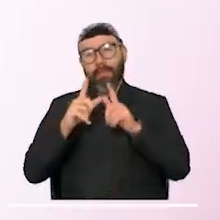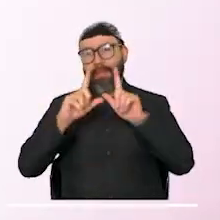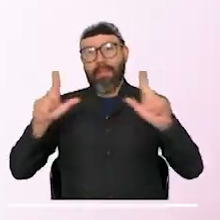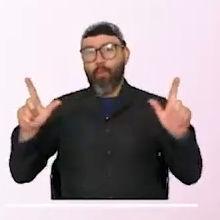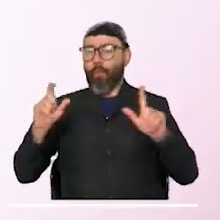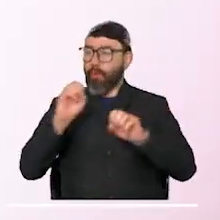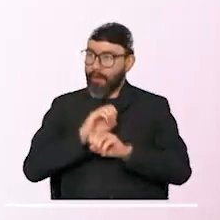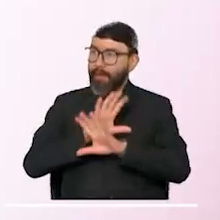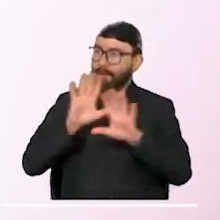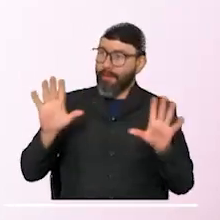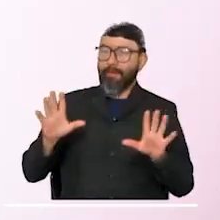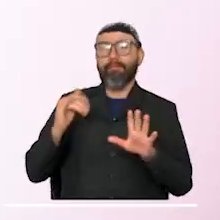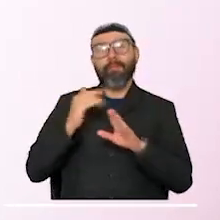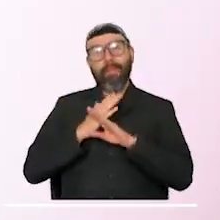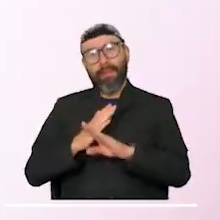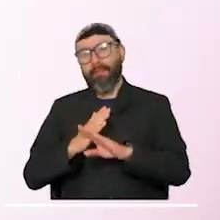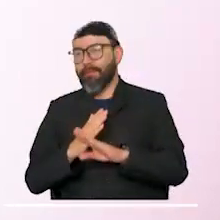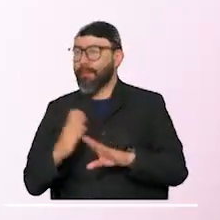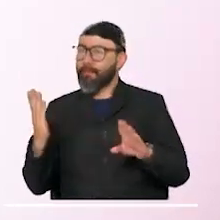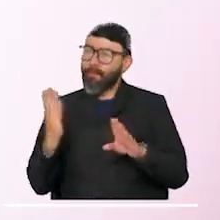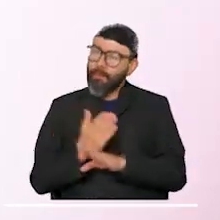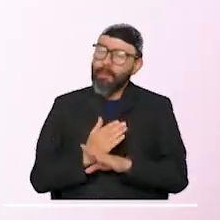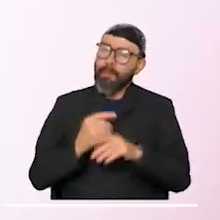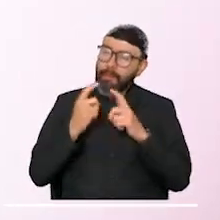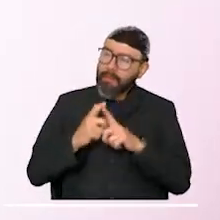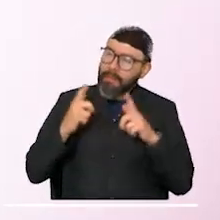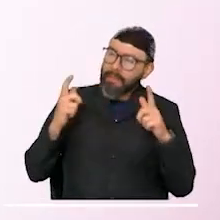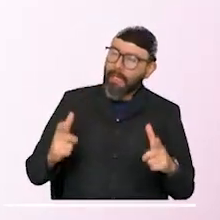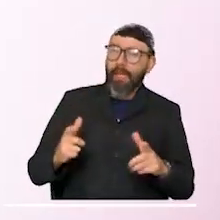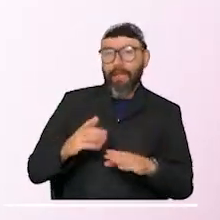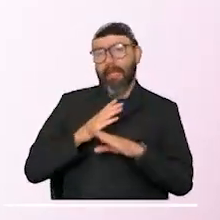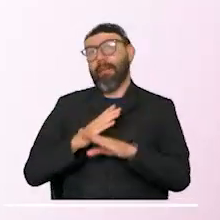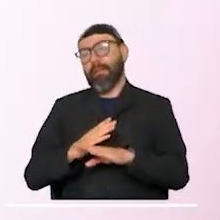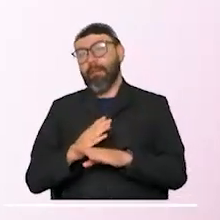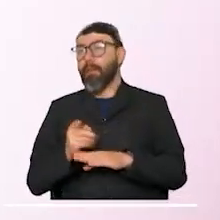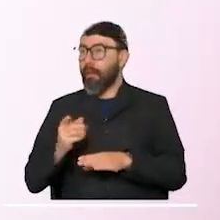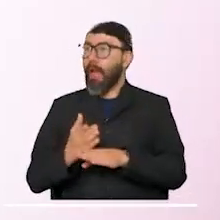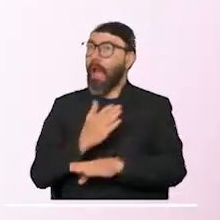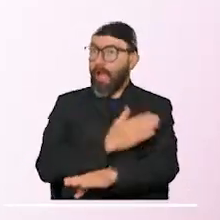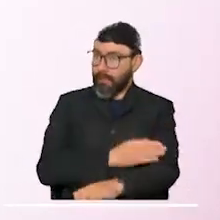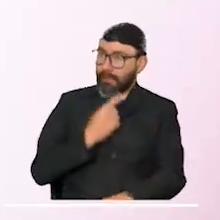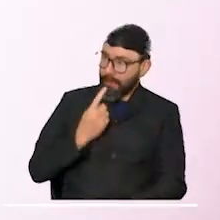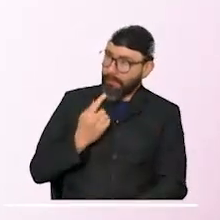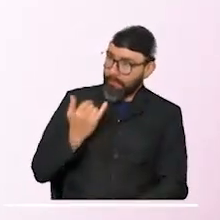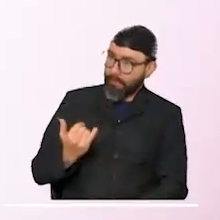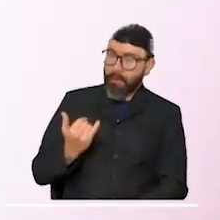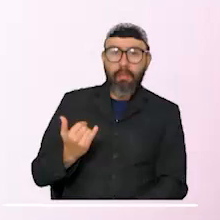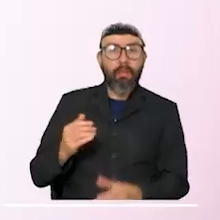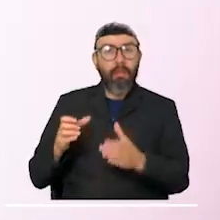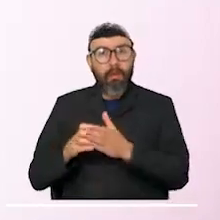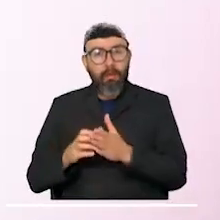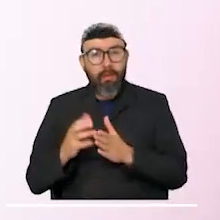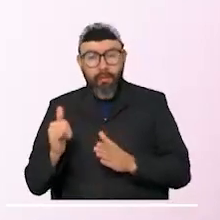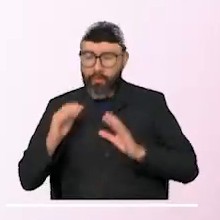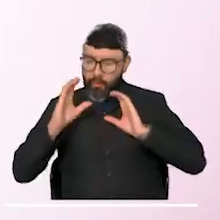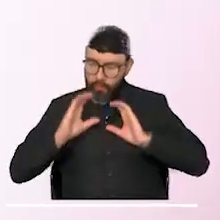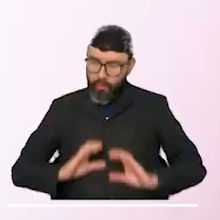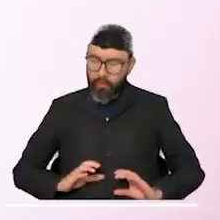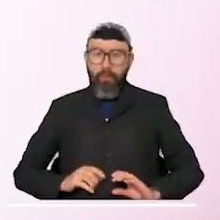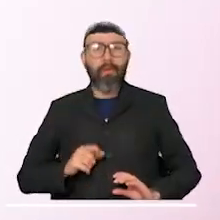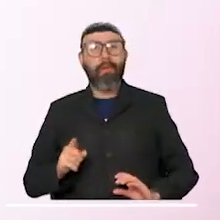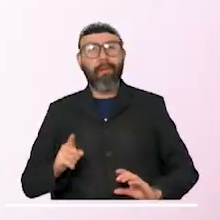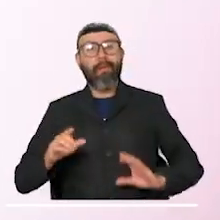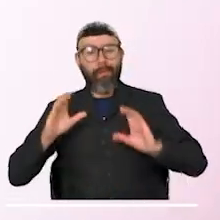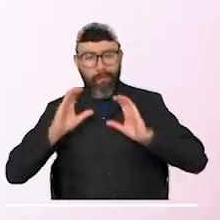nos va a evitar complicaciones más grandes Entonces no solamente es como lo decía lo decíamos ahorita un órgano o un sistema relacionado con la parte